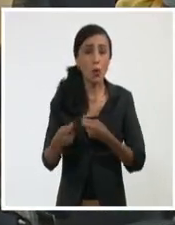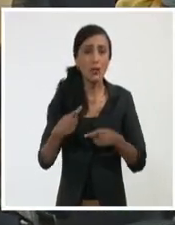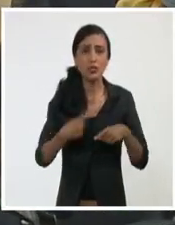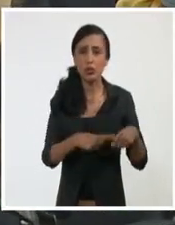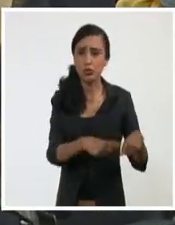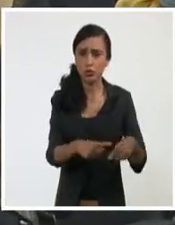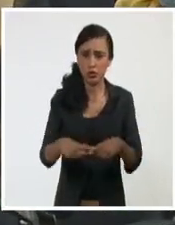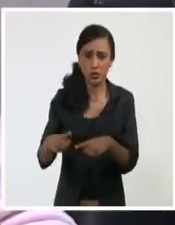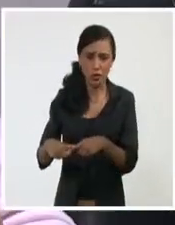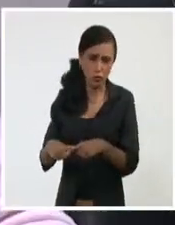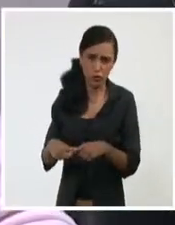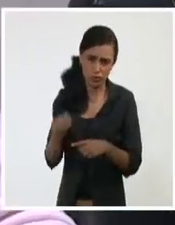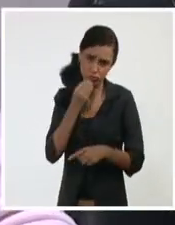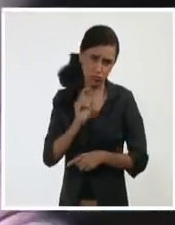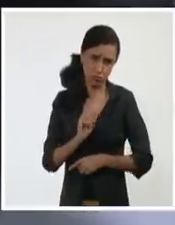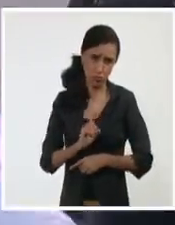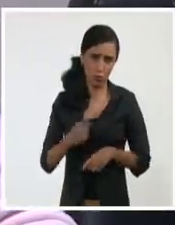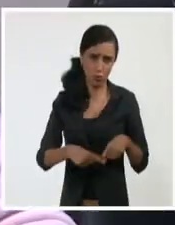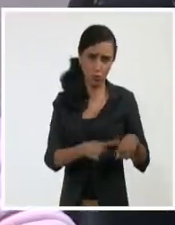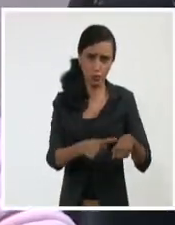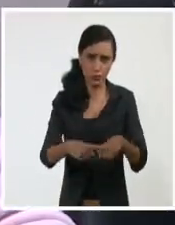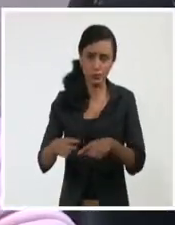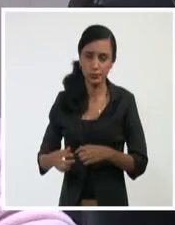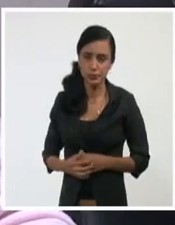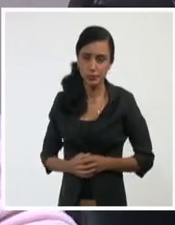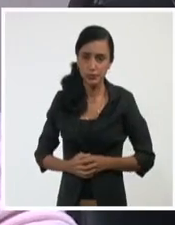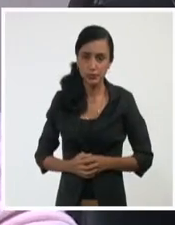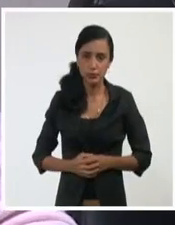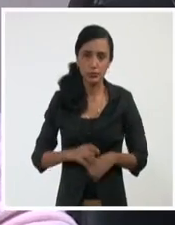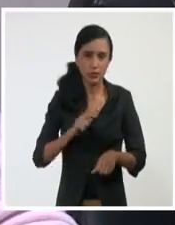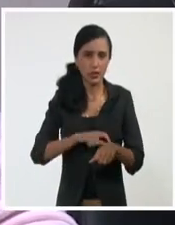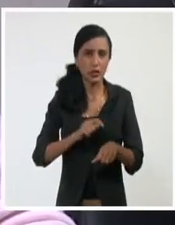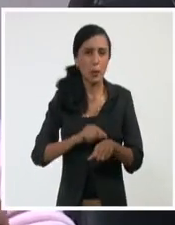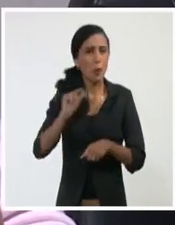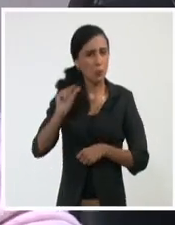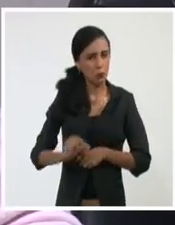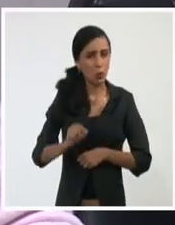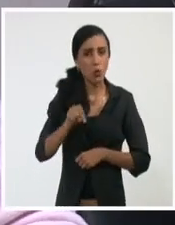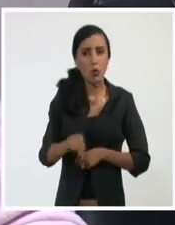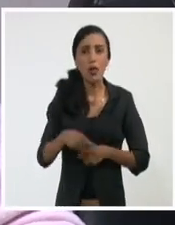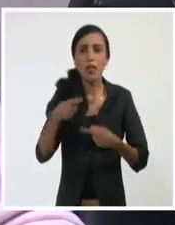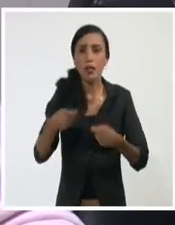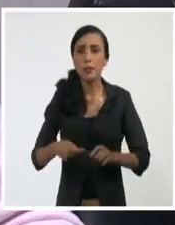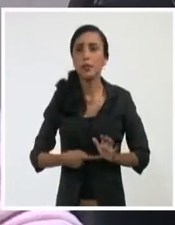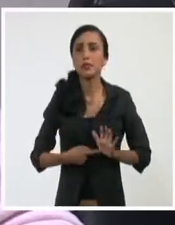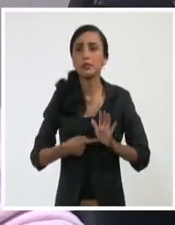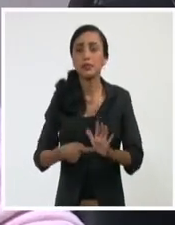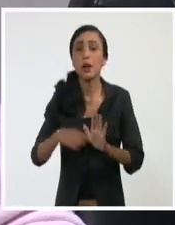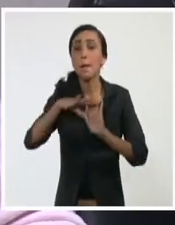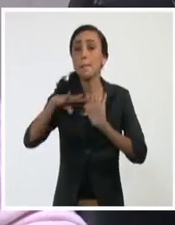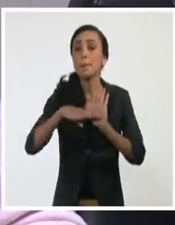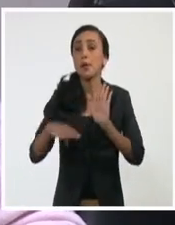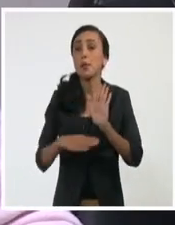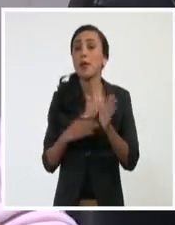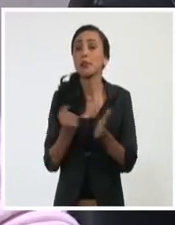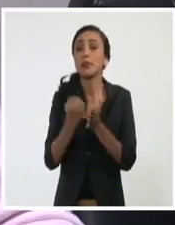no alimenticios. Tenemos que en el corto plazo ir dando señal de que el programa aprobado no llegará